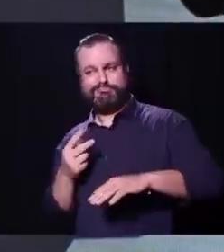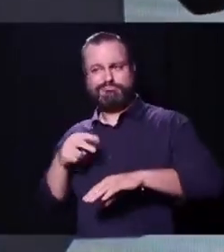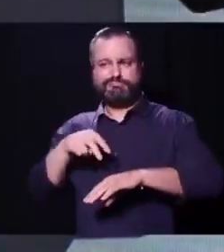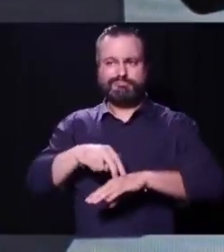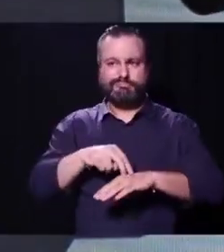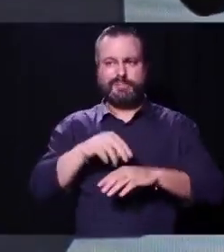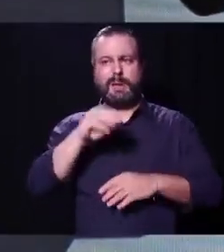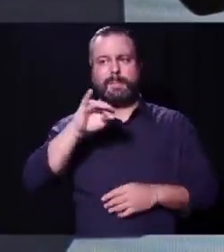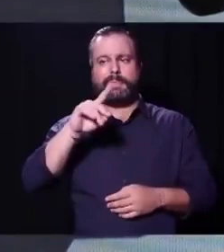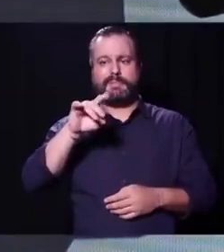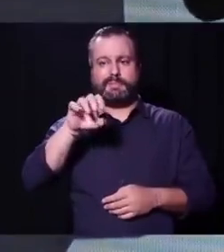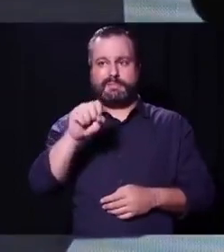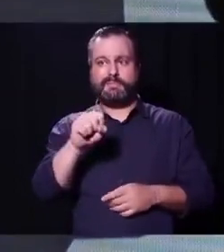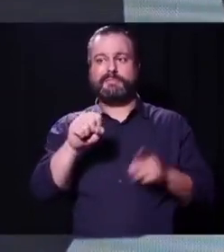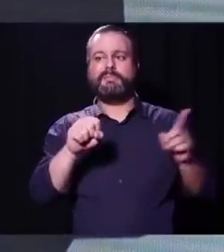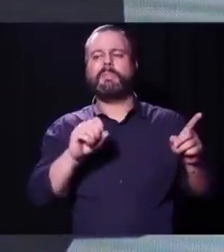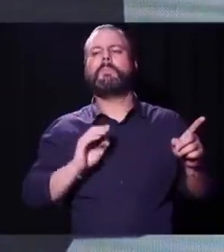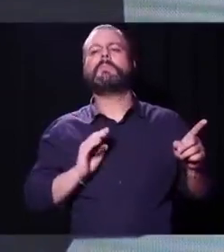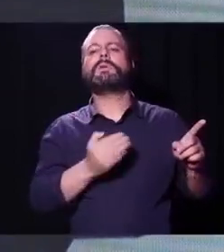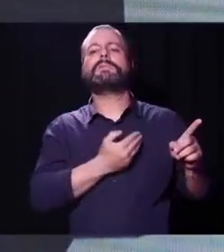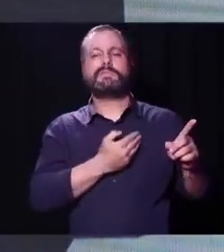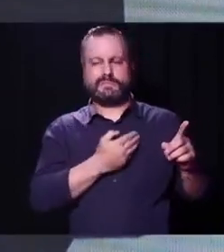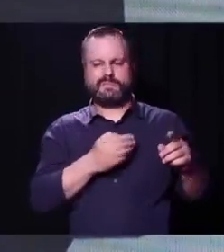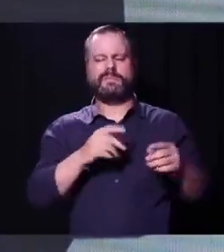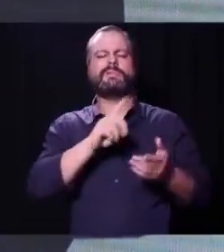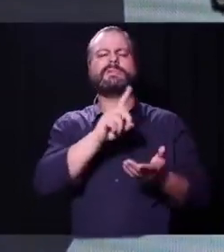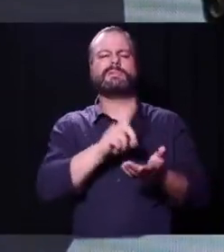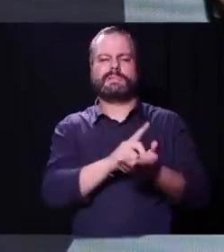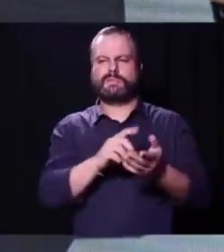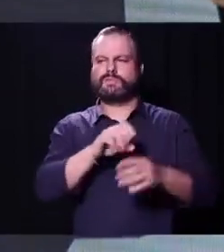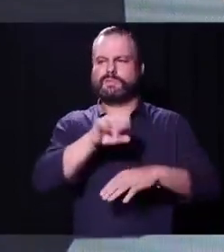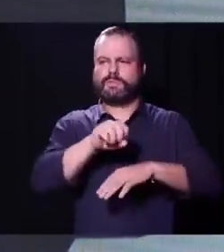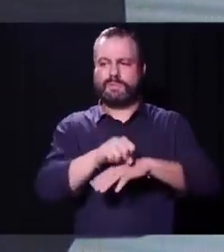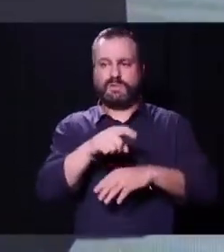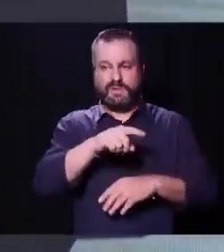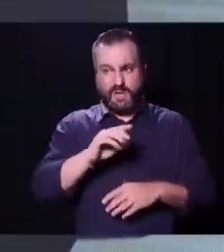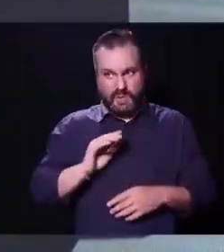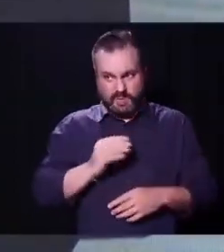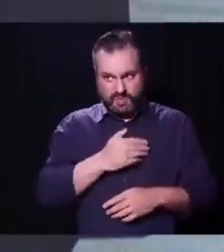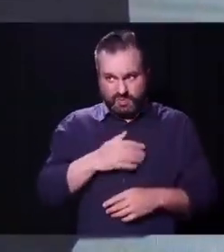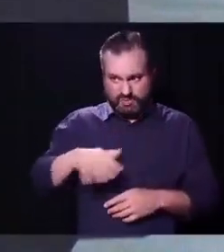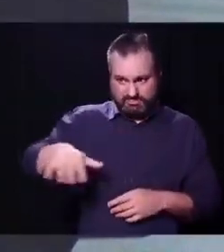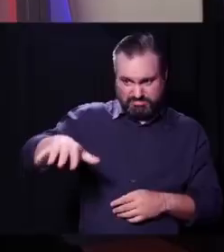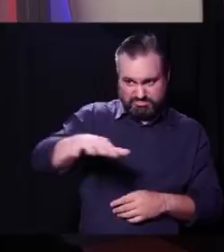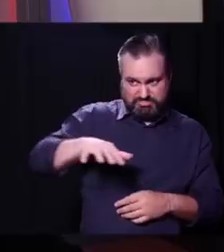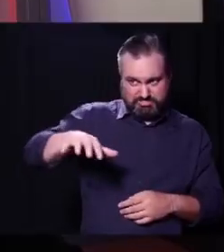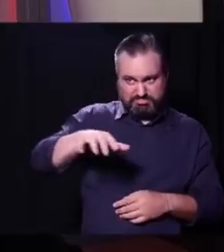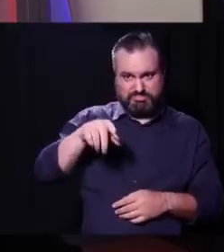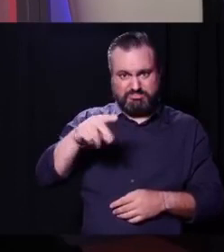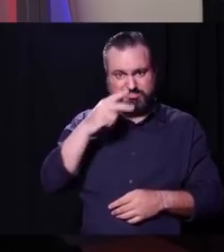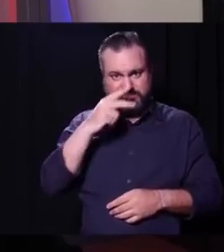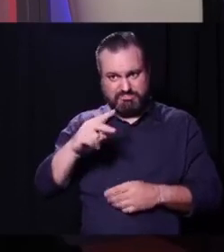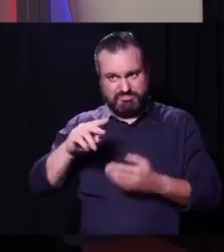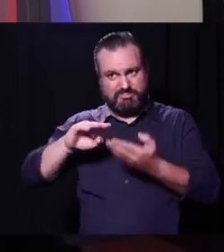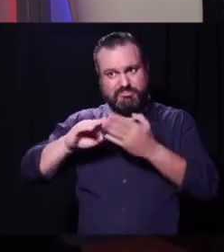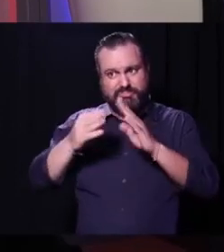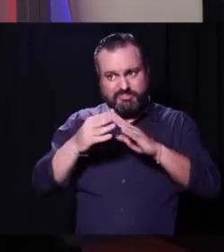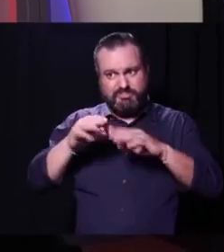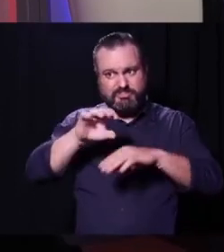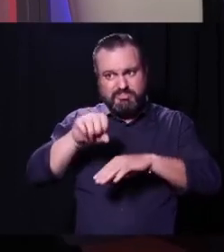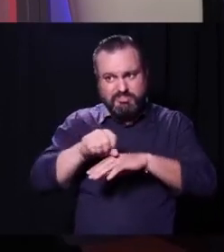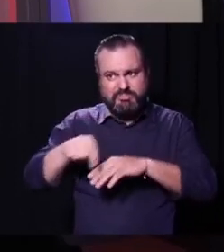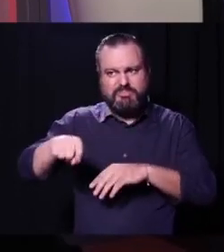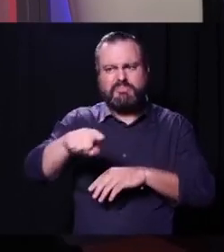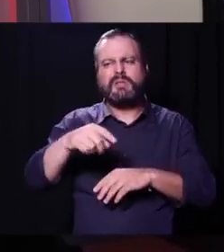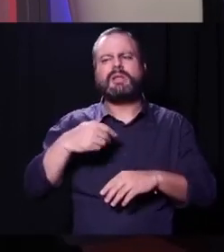debe entrar en nuestras comunidades a organizarlas. Pero no solamente como MIDES, sino